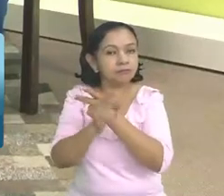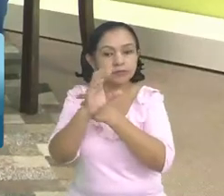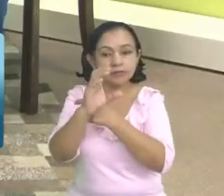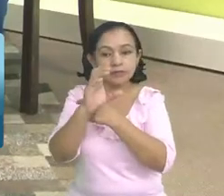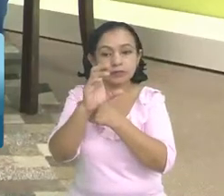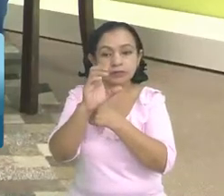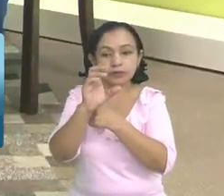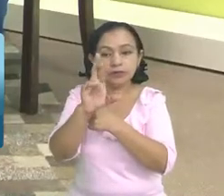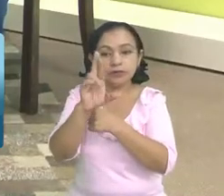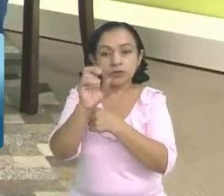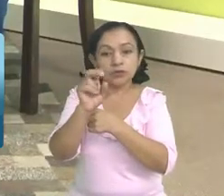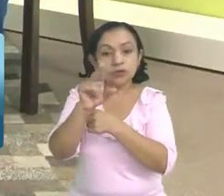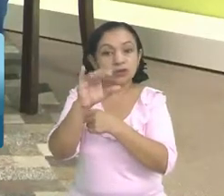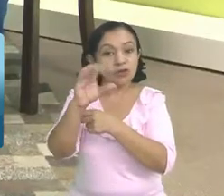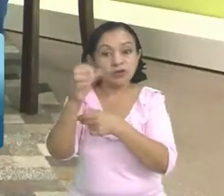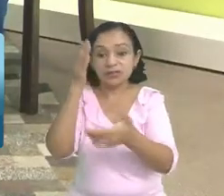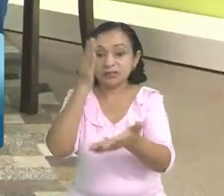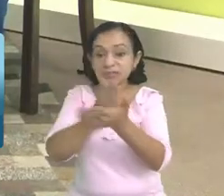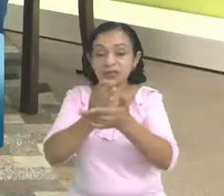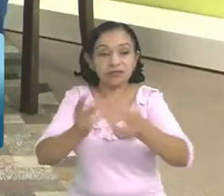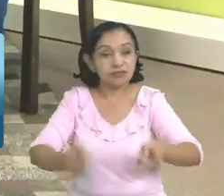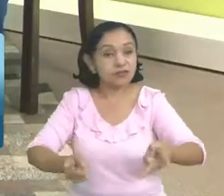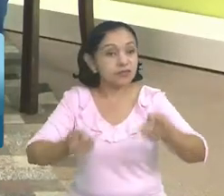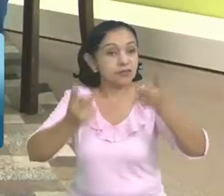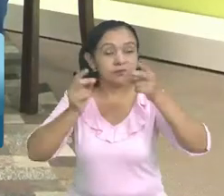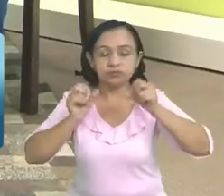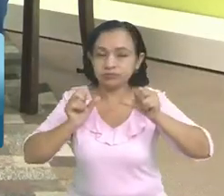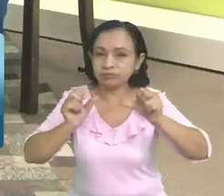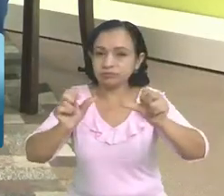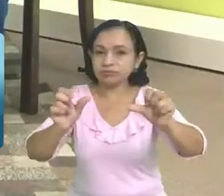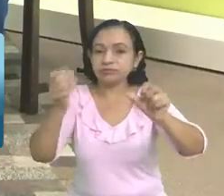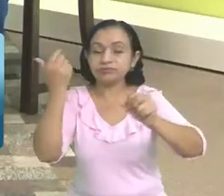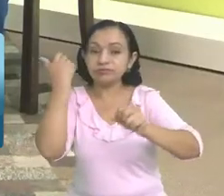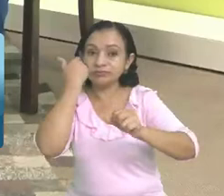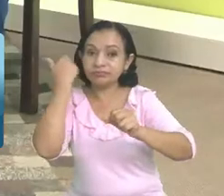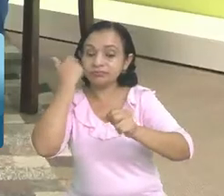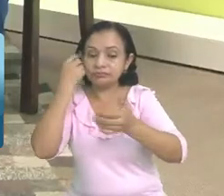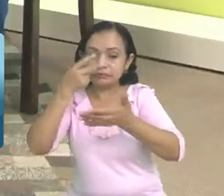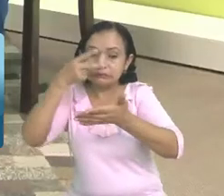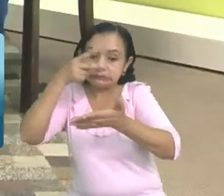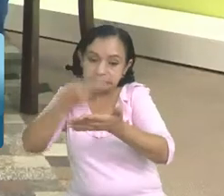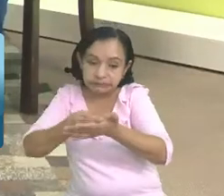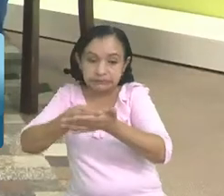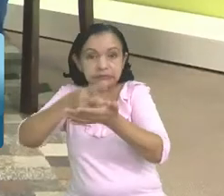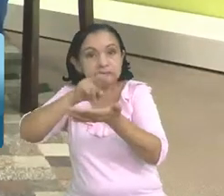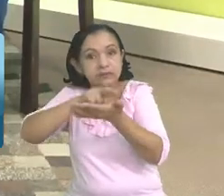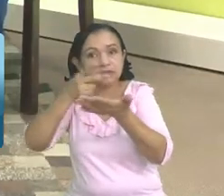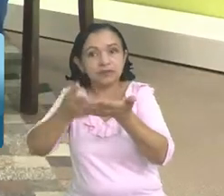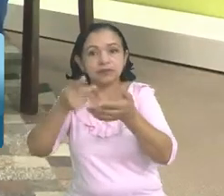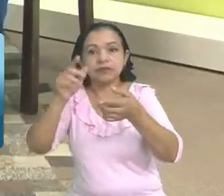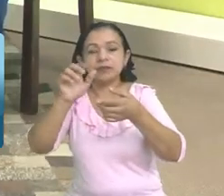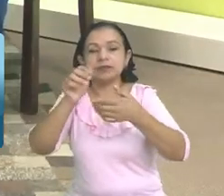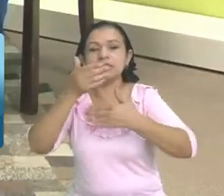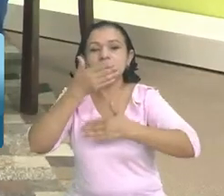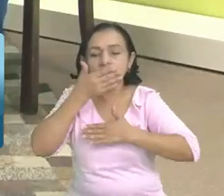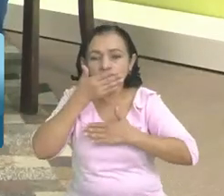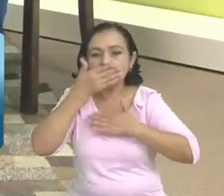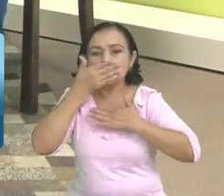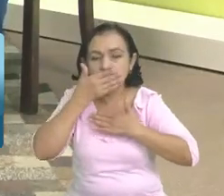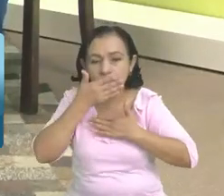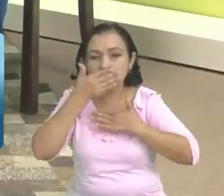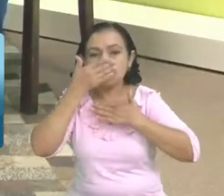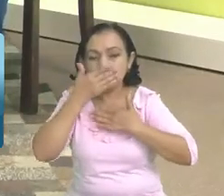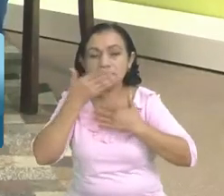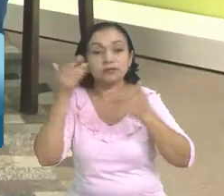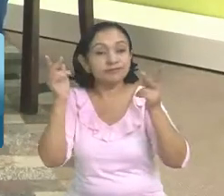crónico. Una vez que se diagnostica, es para toda la vida. ¿Ya? Hay otras afectaciones, por ejemplo, el asma. El asma es un